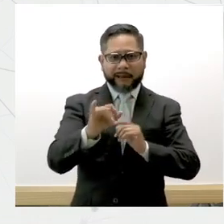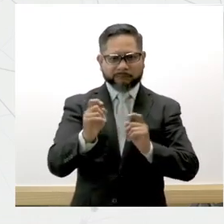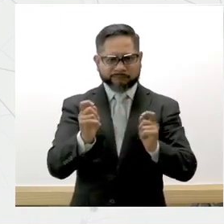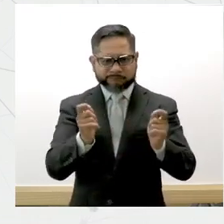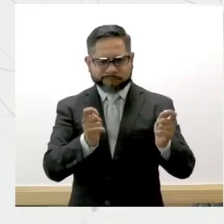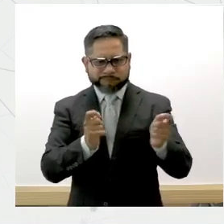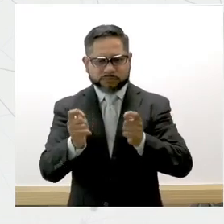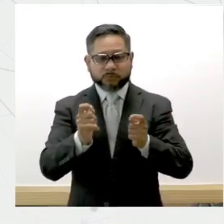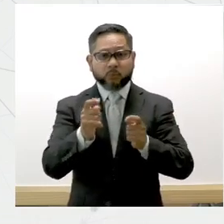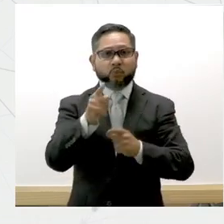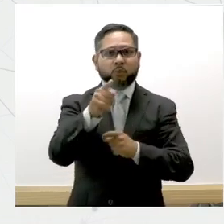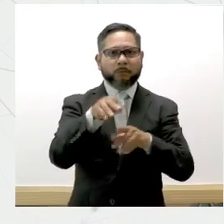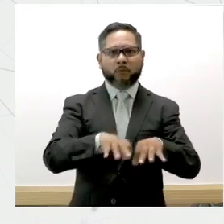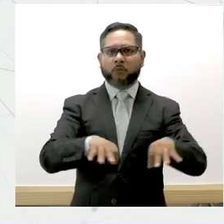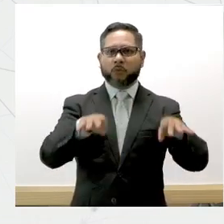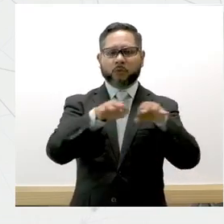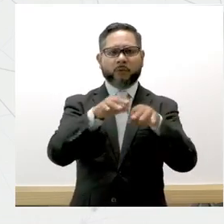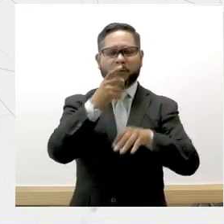que dices al final,